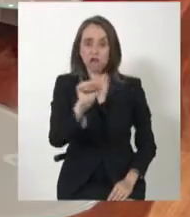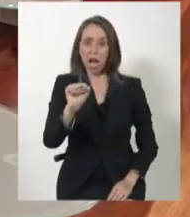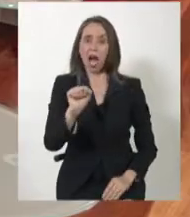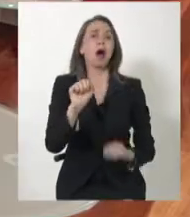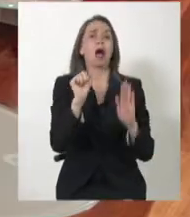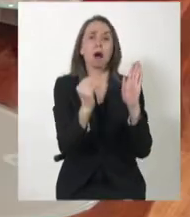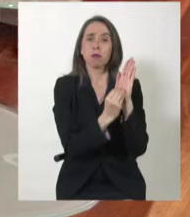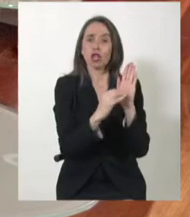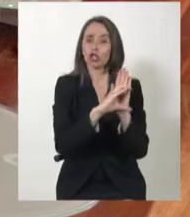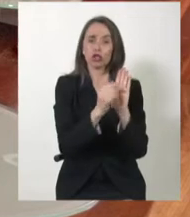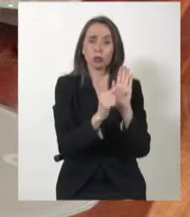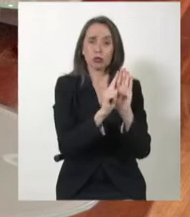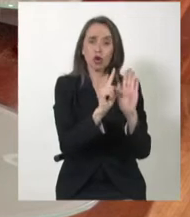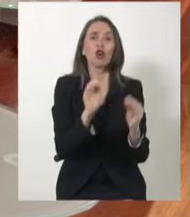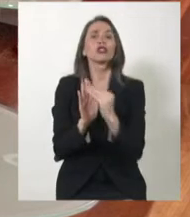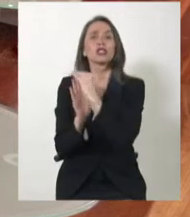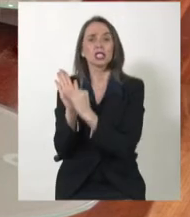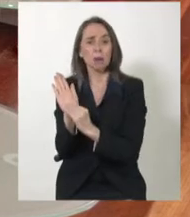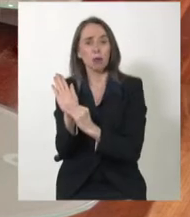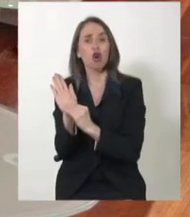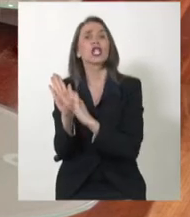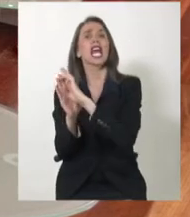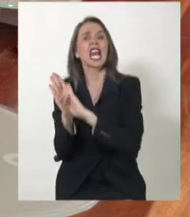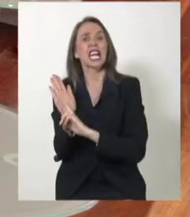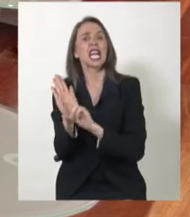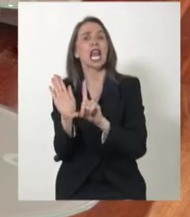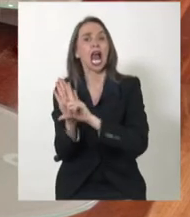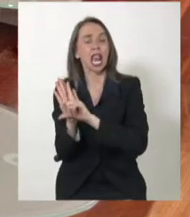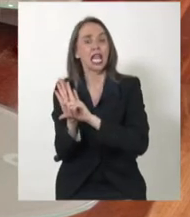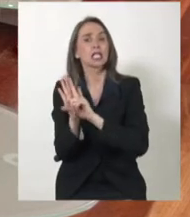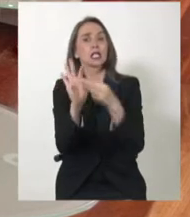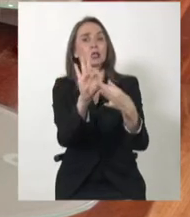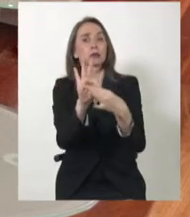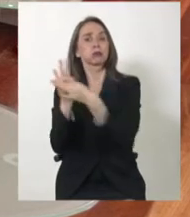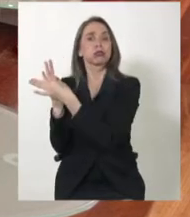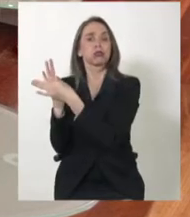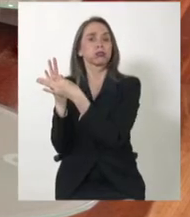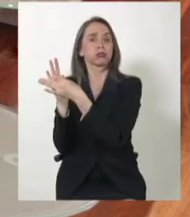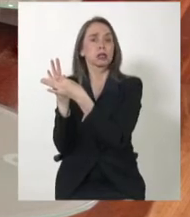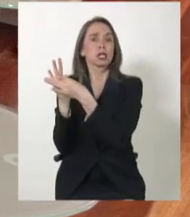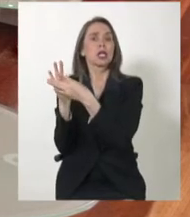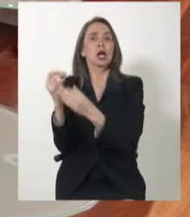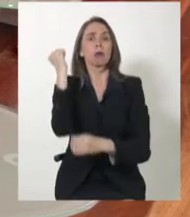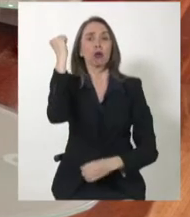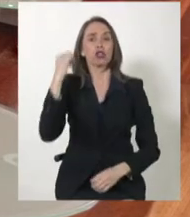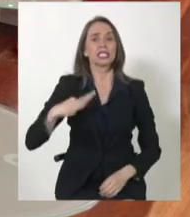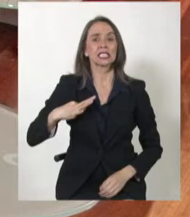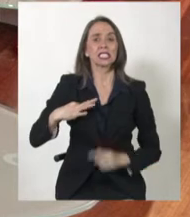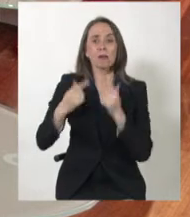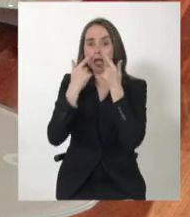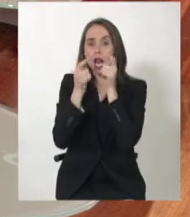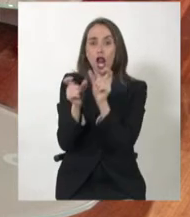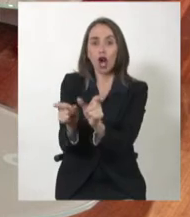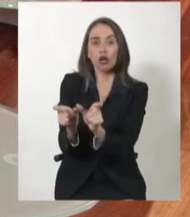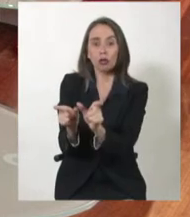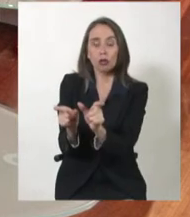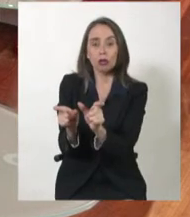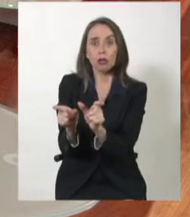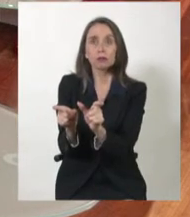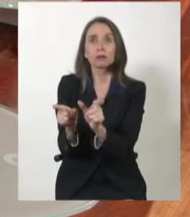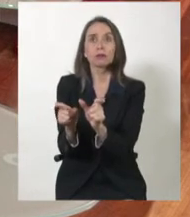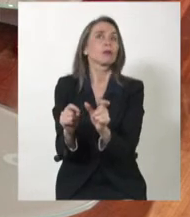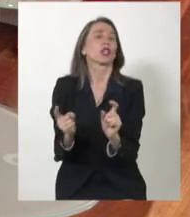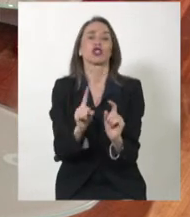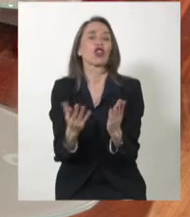podrían estar perfectamente reguladas en una ley, van a estar siempre sometidas al poder civil y podrían,